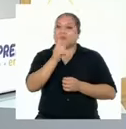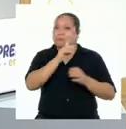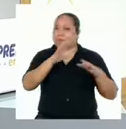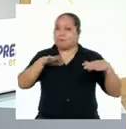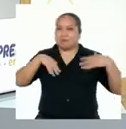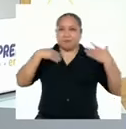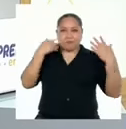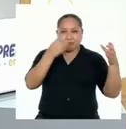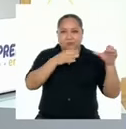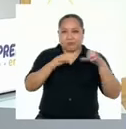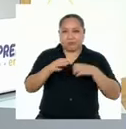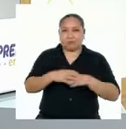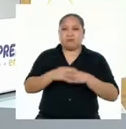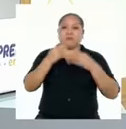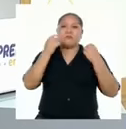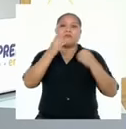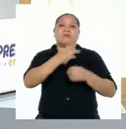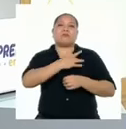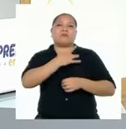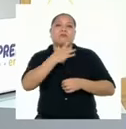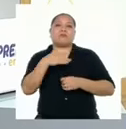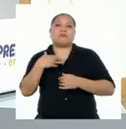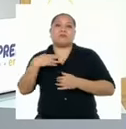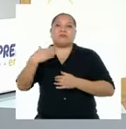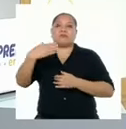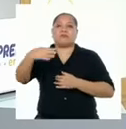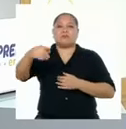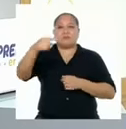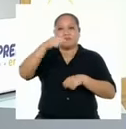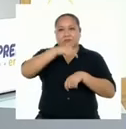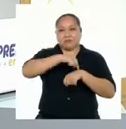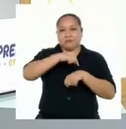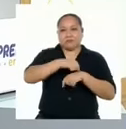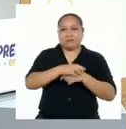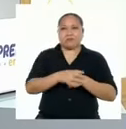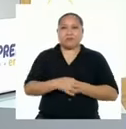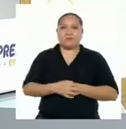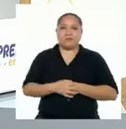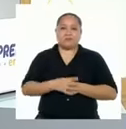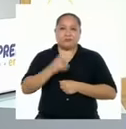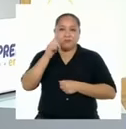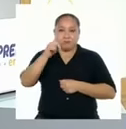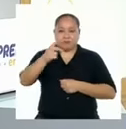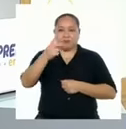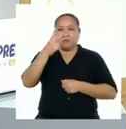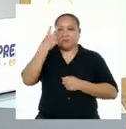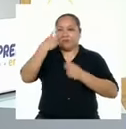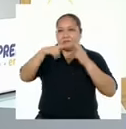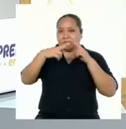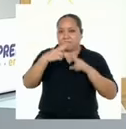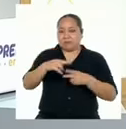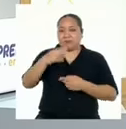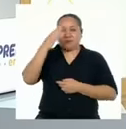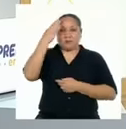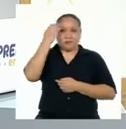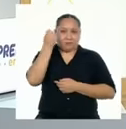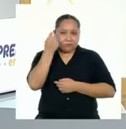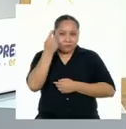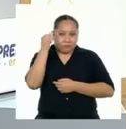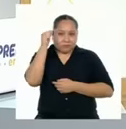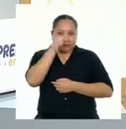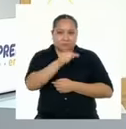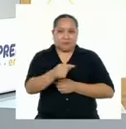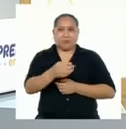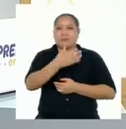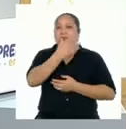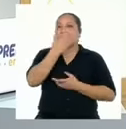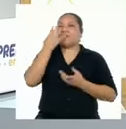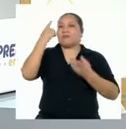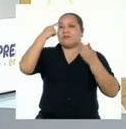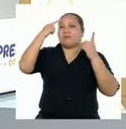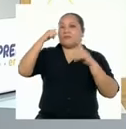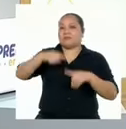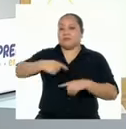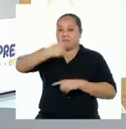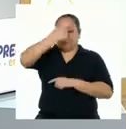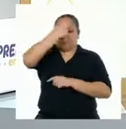hacer y cómo te has sentido a lo largo de este tiempo. Si eres consciente de esto, podrás tomar mejores decisiones